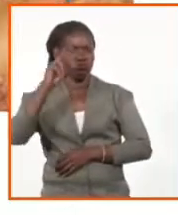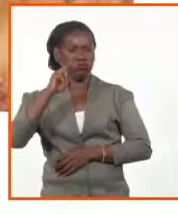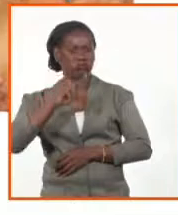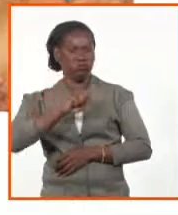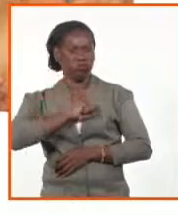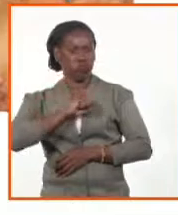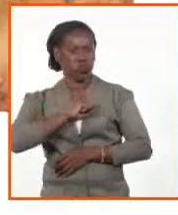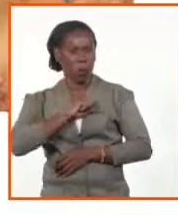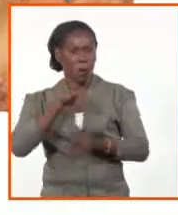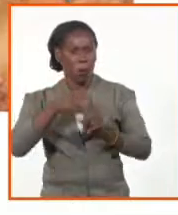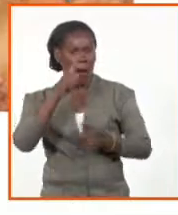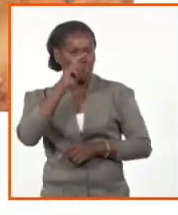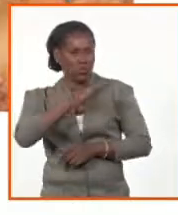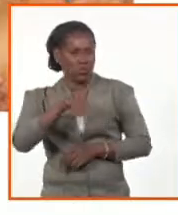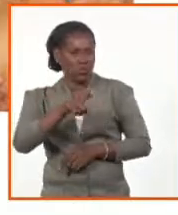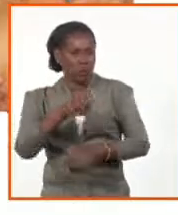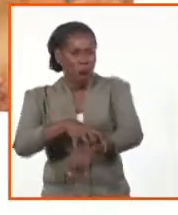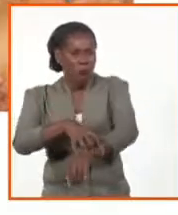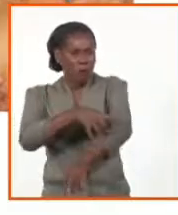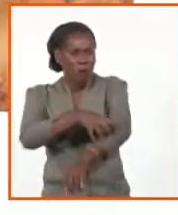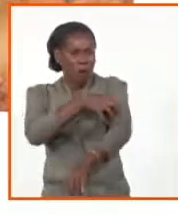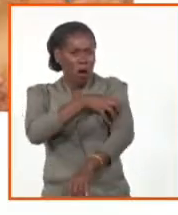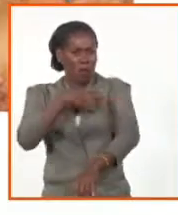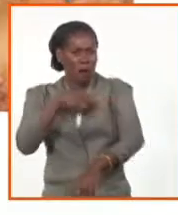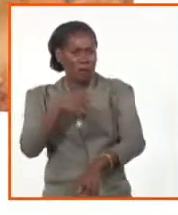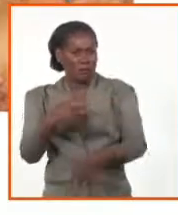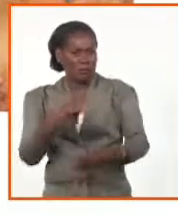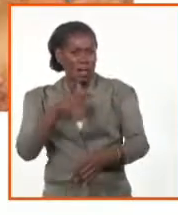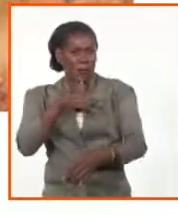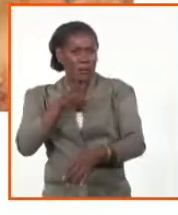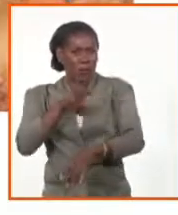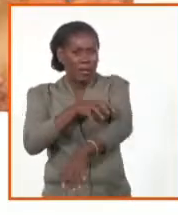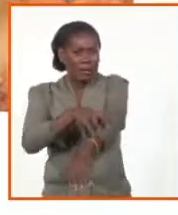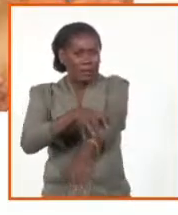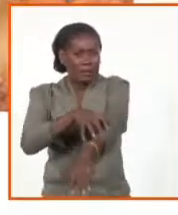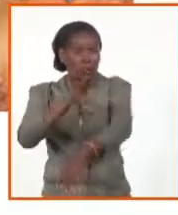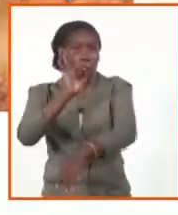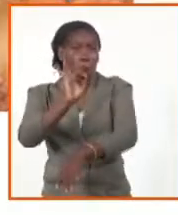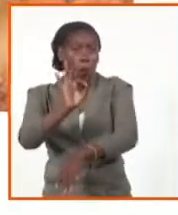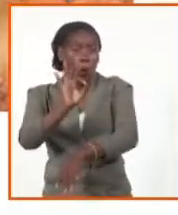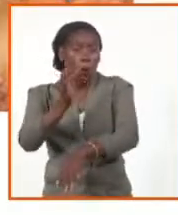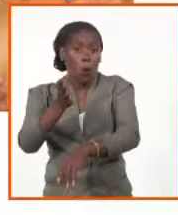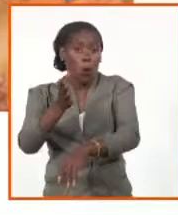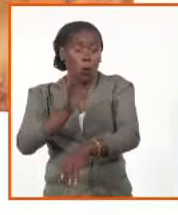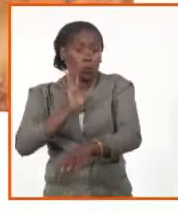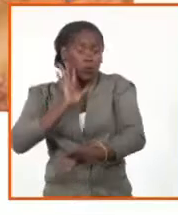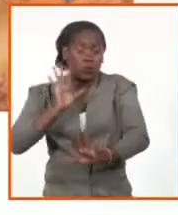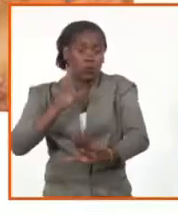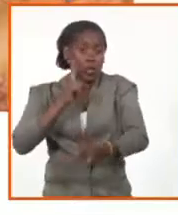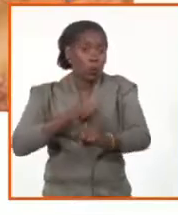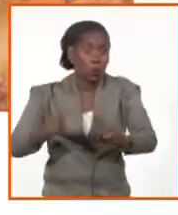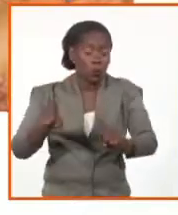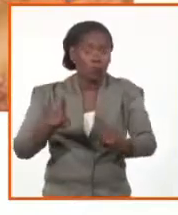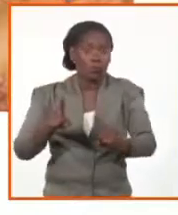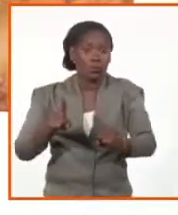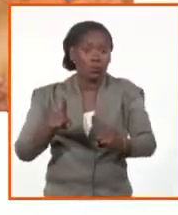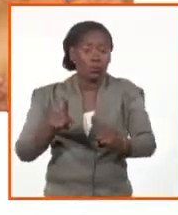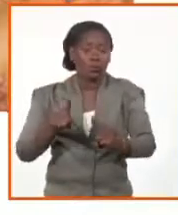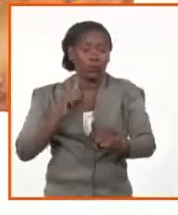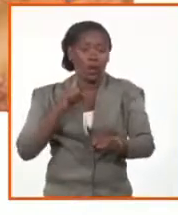porque tiene una erupción y en este caso en particular tenía además útero